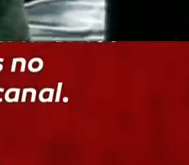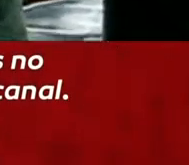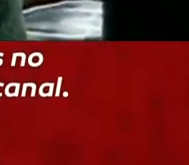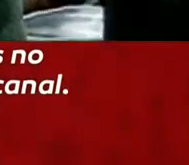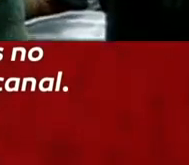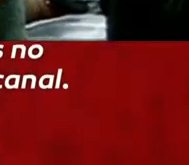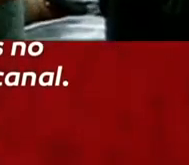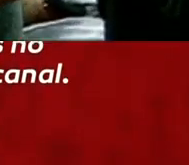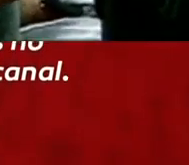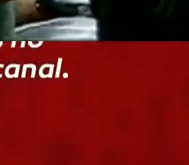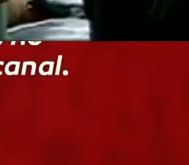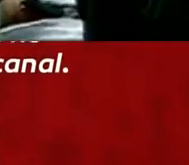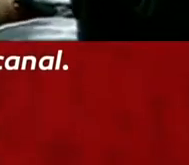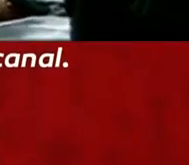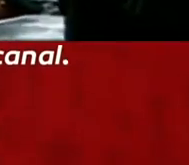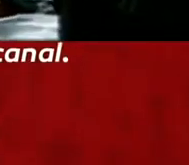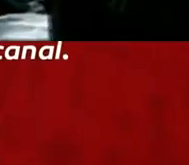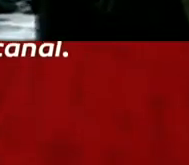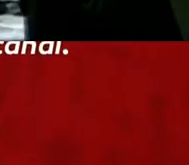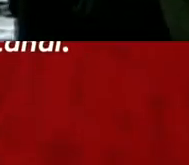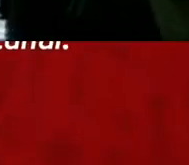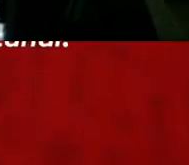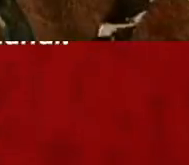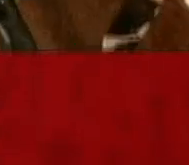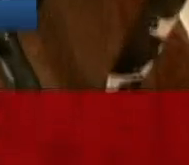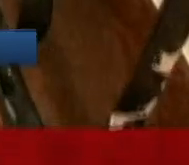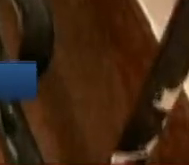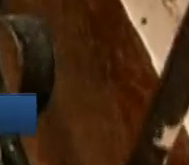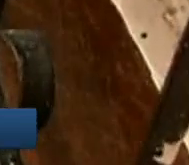Delincuente robó en un cangrejal.